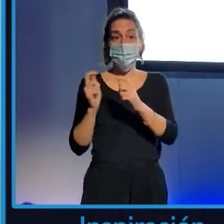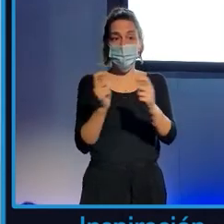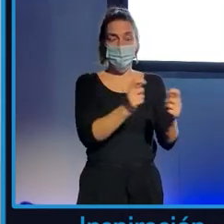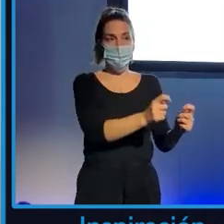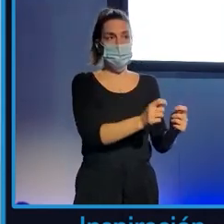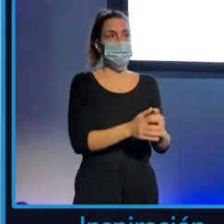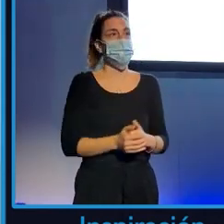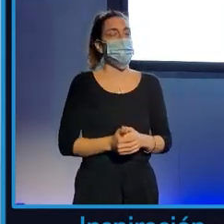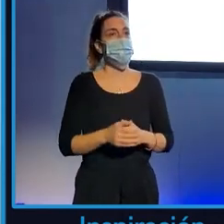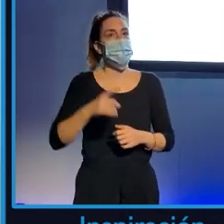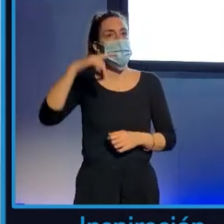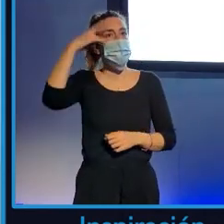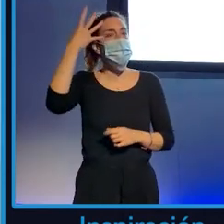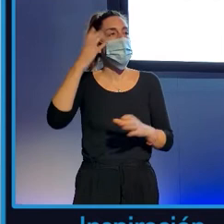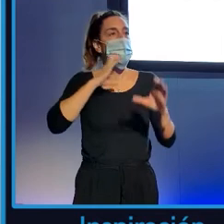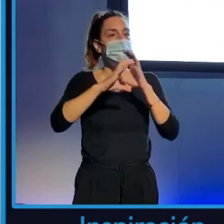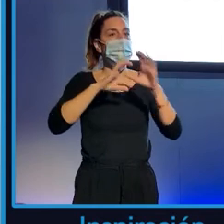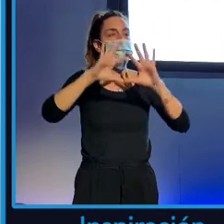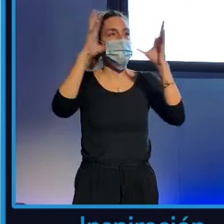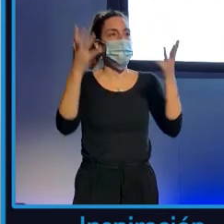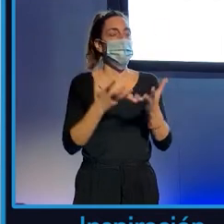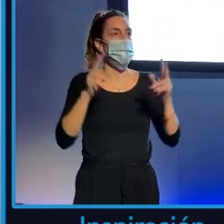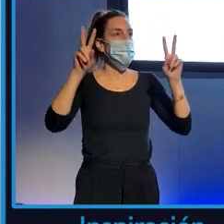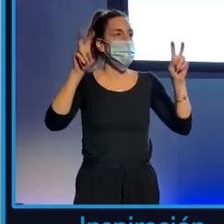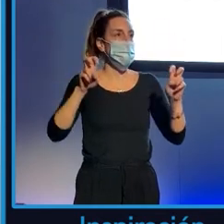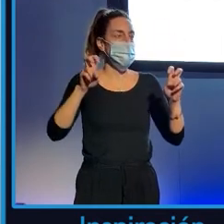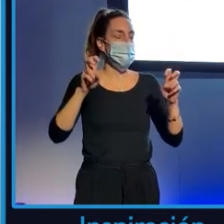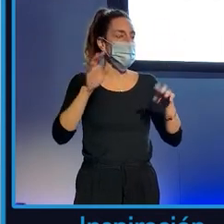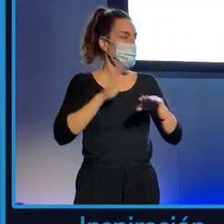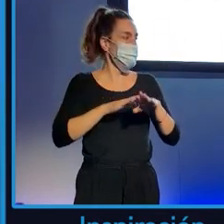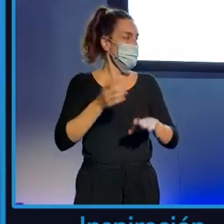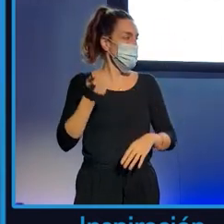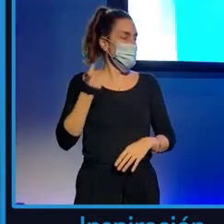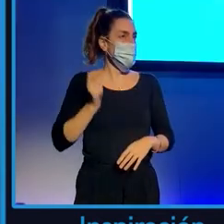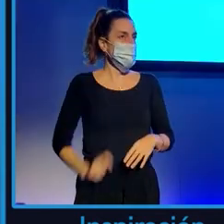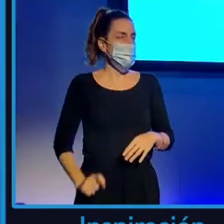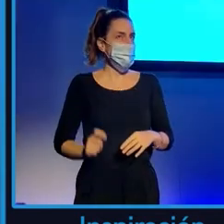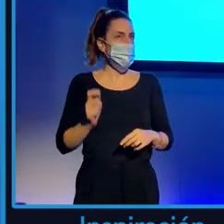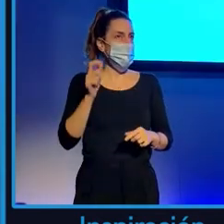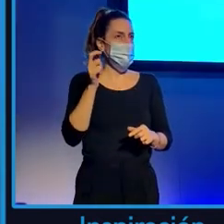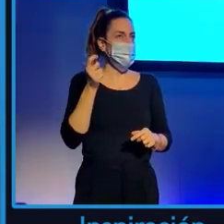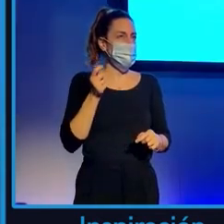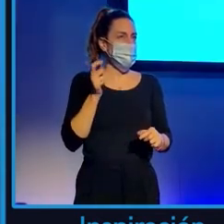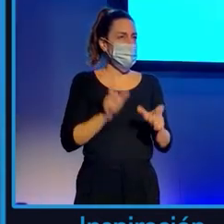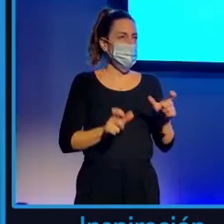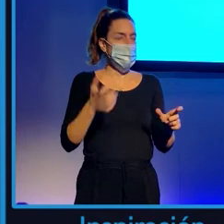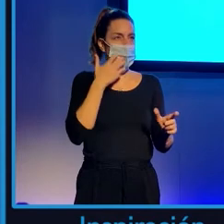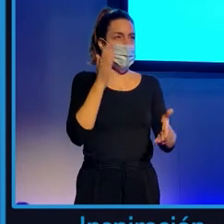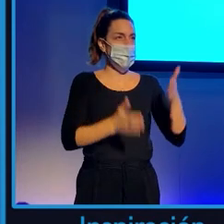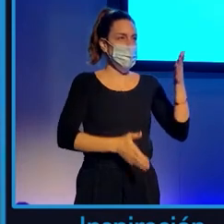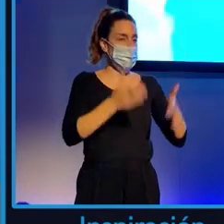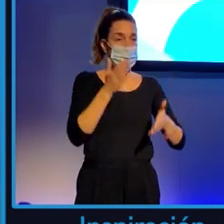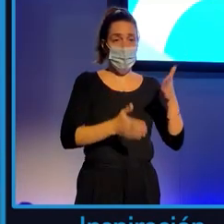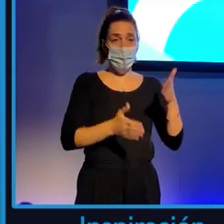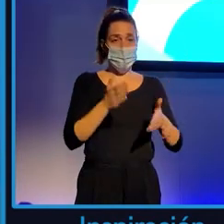una nueva idea de comunicación global con nuevos profesionales profesionales especializados en robótica colaborativa